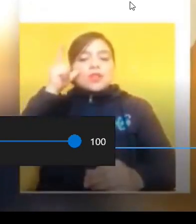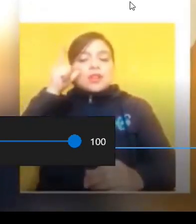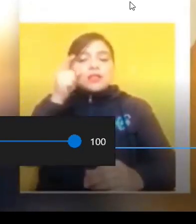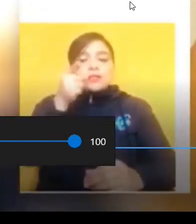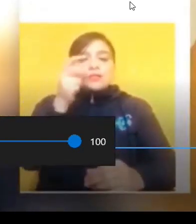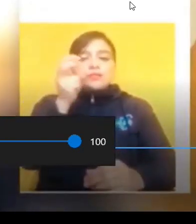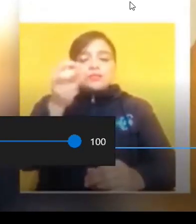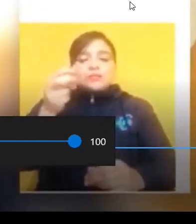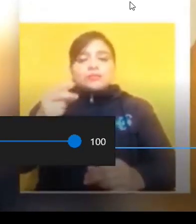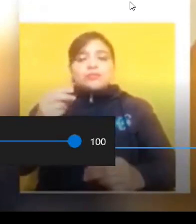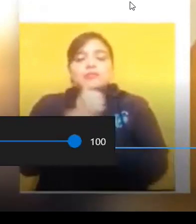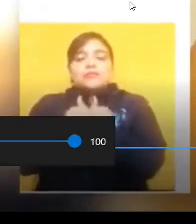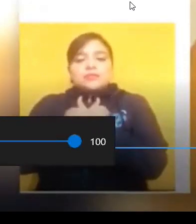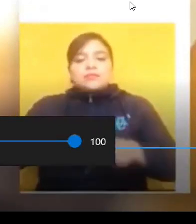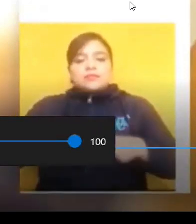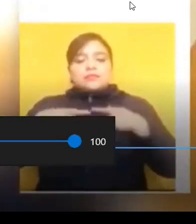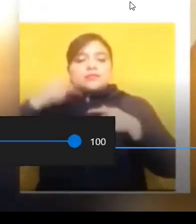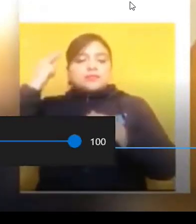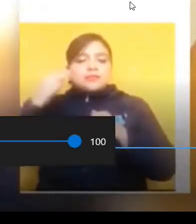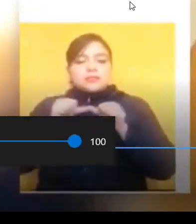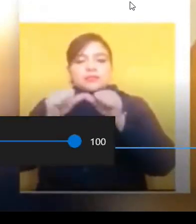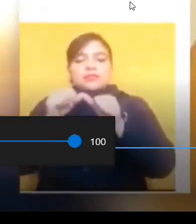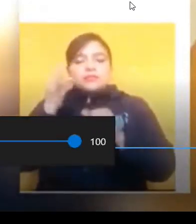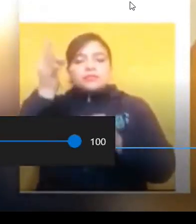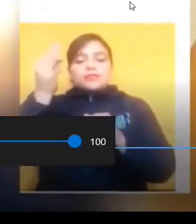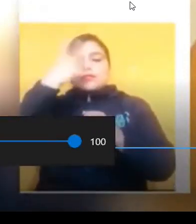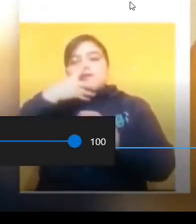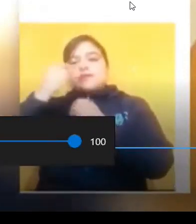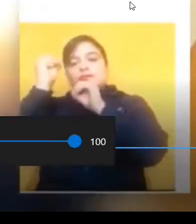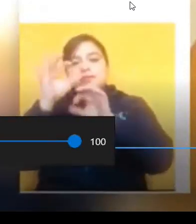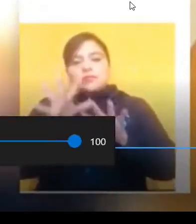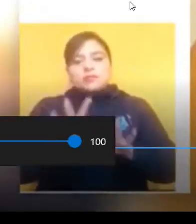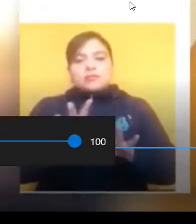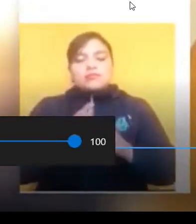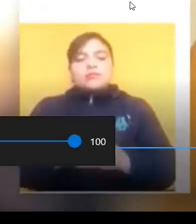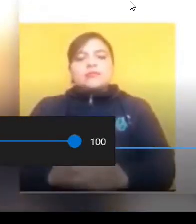Oniel, eres el amor de mi vida, mi razón para seguir adelante, Dios te bendiga.